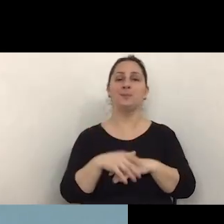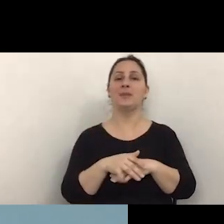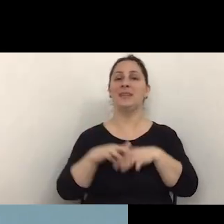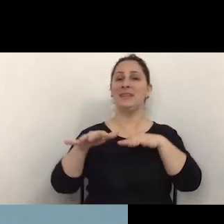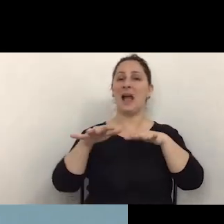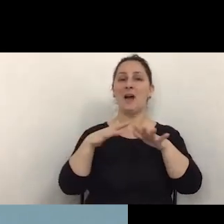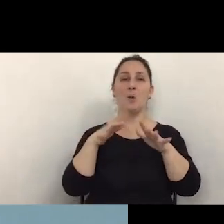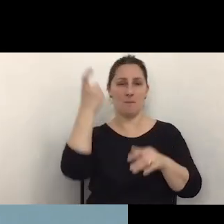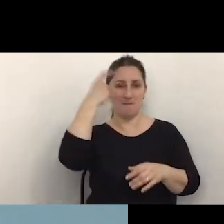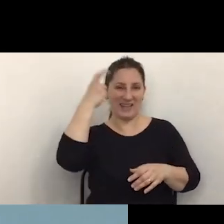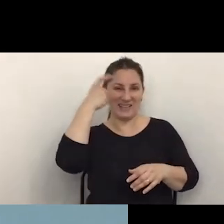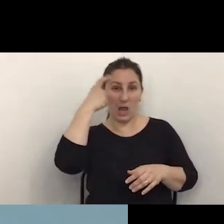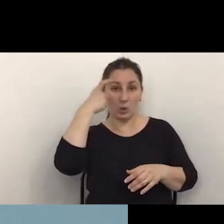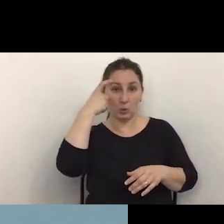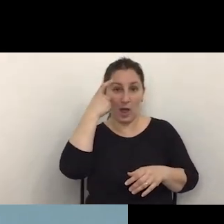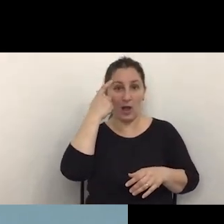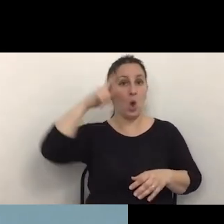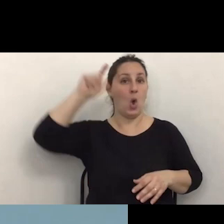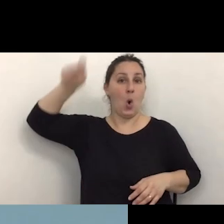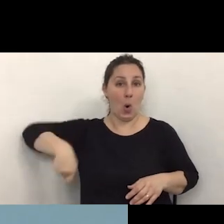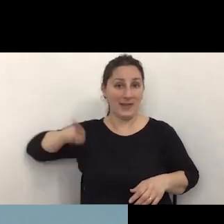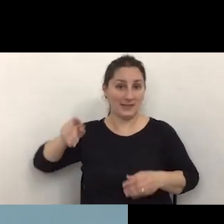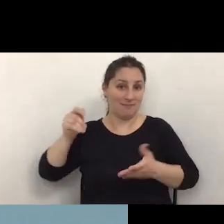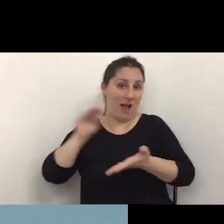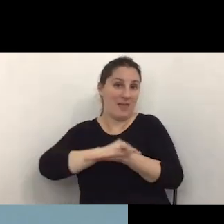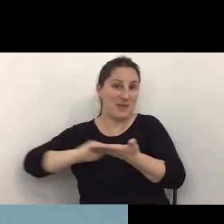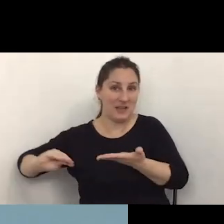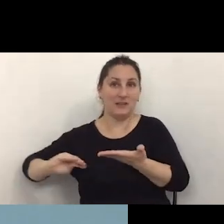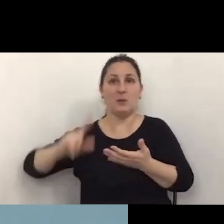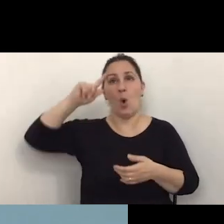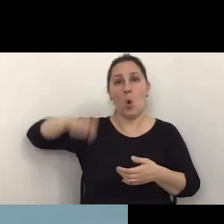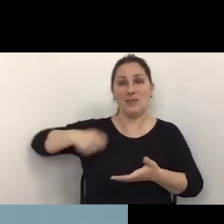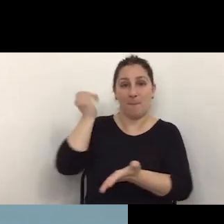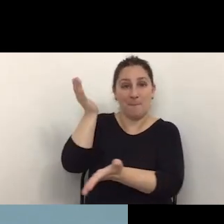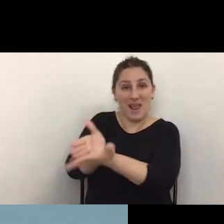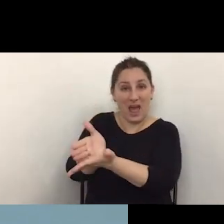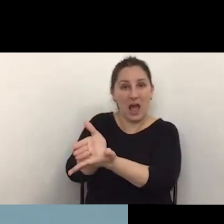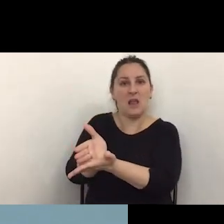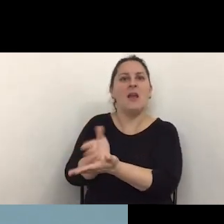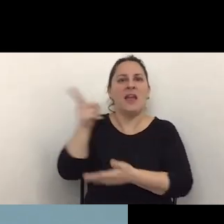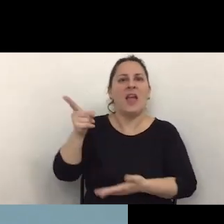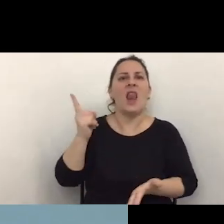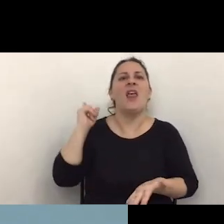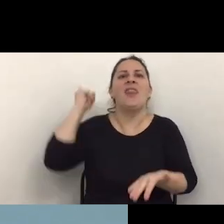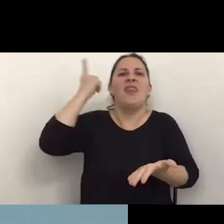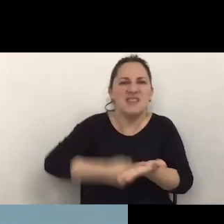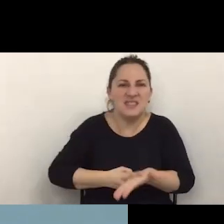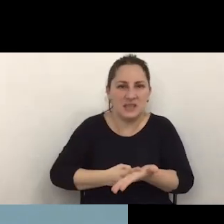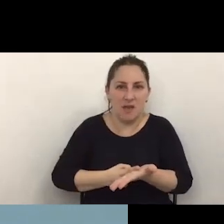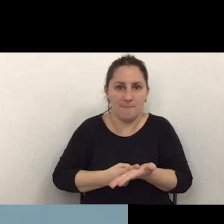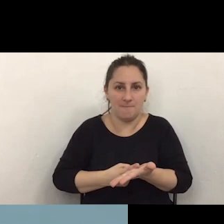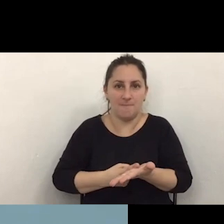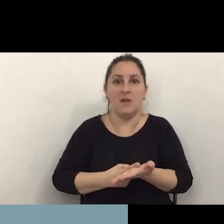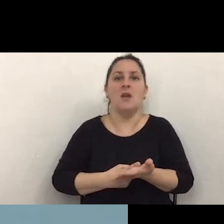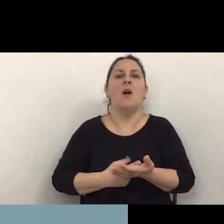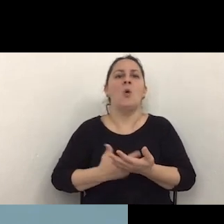intelectual por parte del juez administrativo o el juez penal llamado a decidir, que parte de un